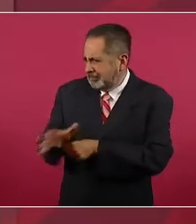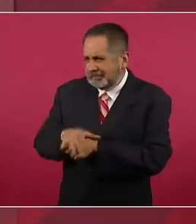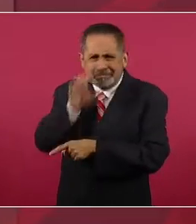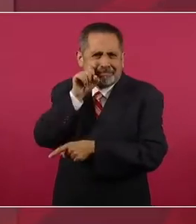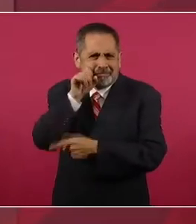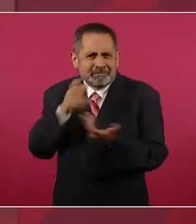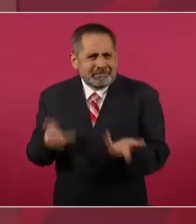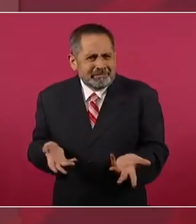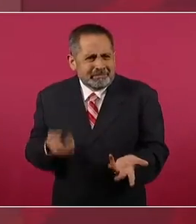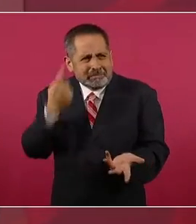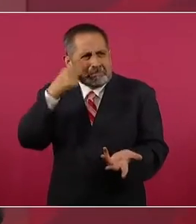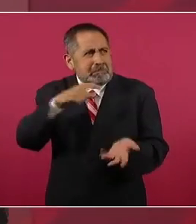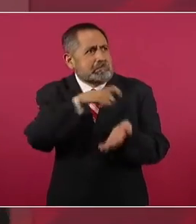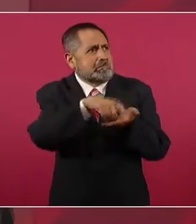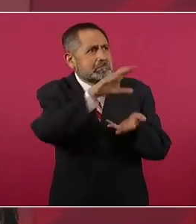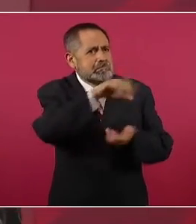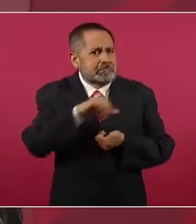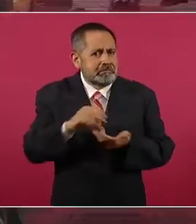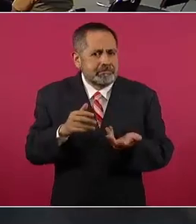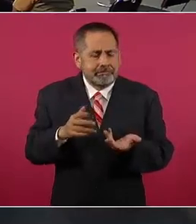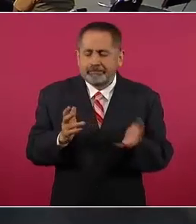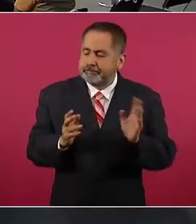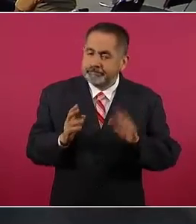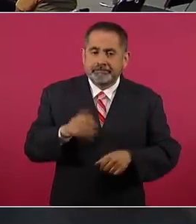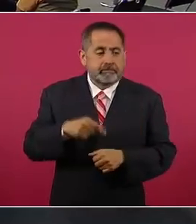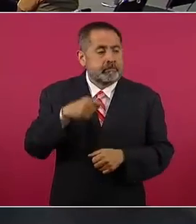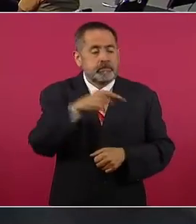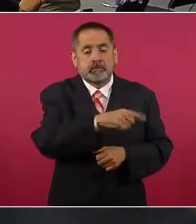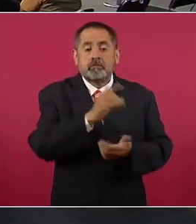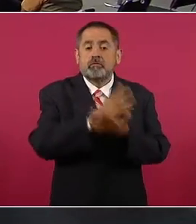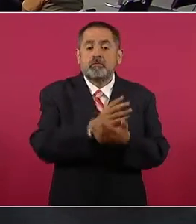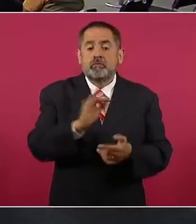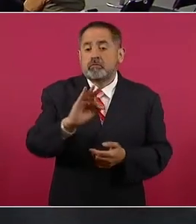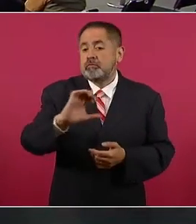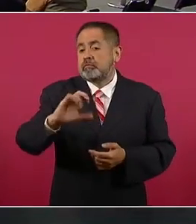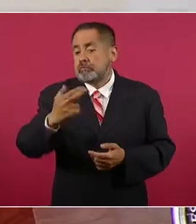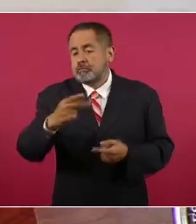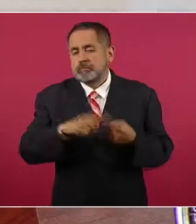Pero no solo ellos. Calderón y